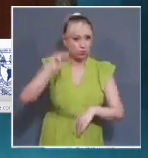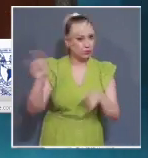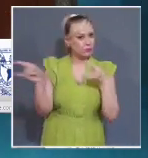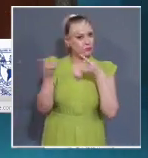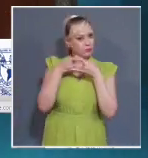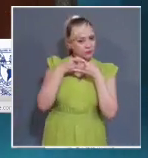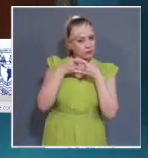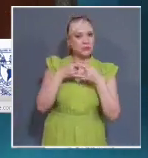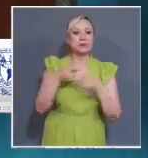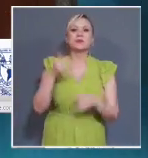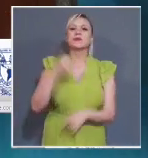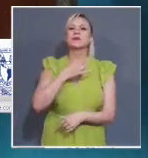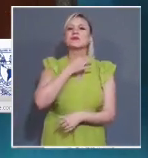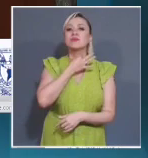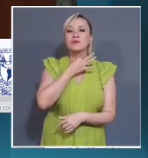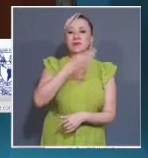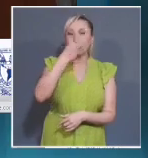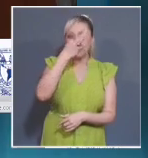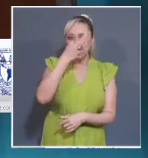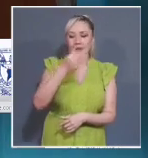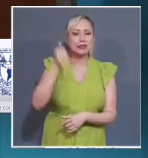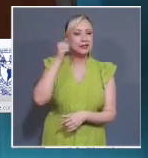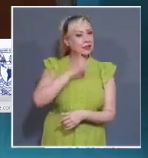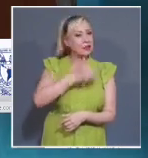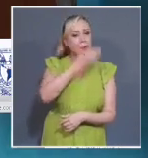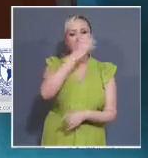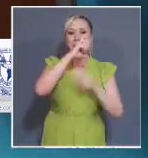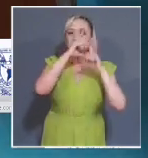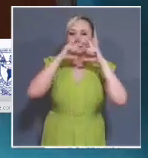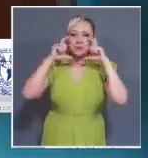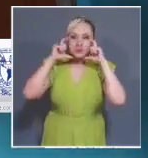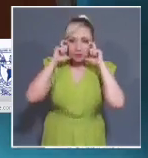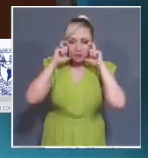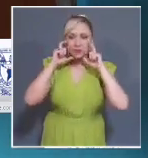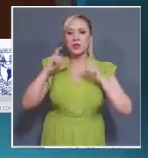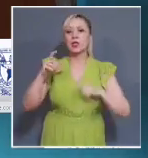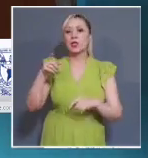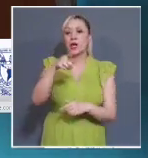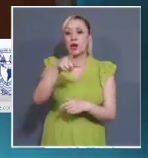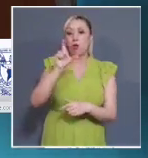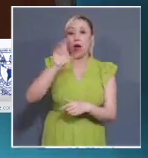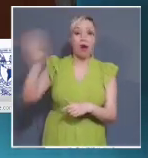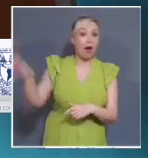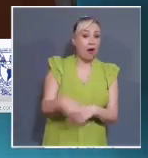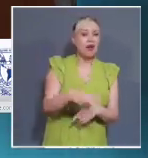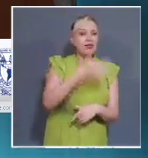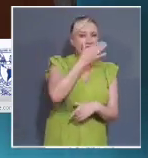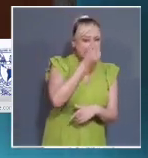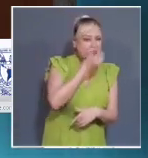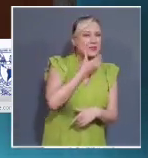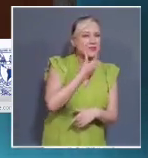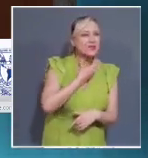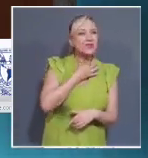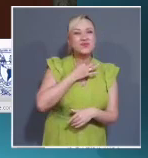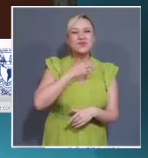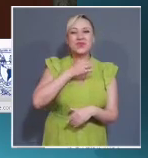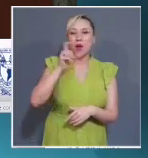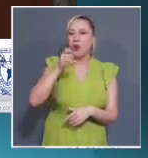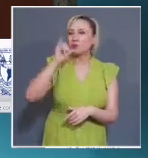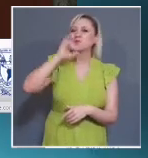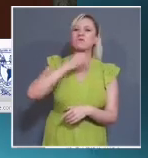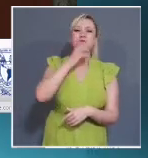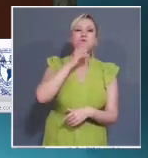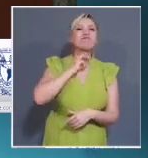nariz y boca con pañuelo o cubreboca seco. Cerrar ventanas o cubrirlas y permanecer lo más posible en